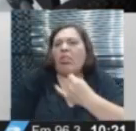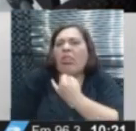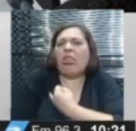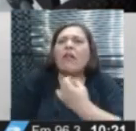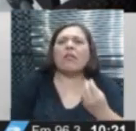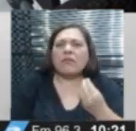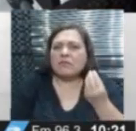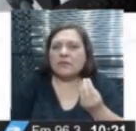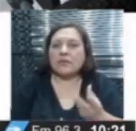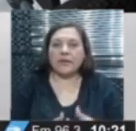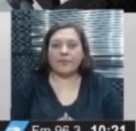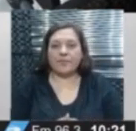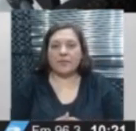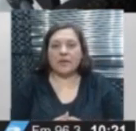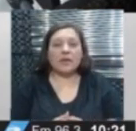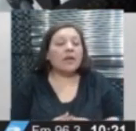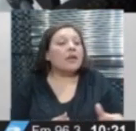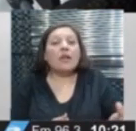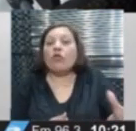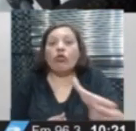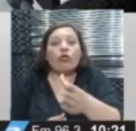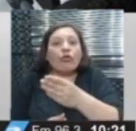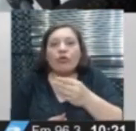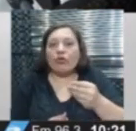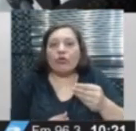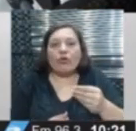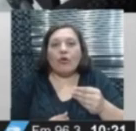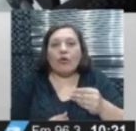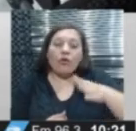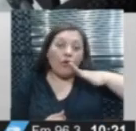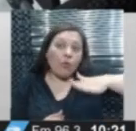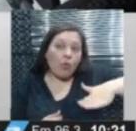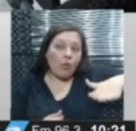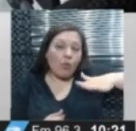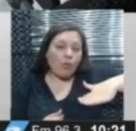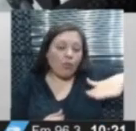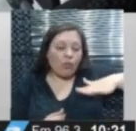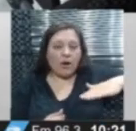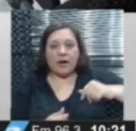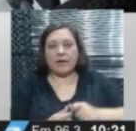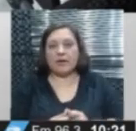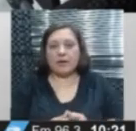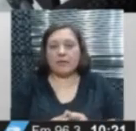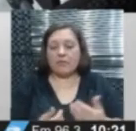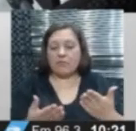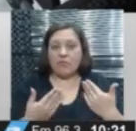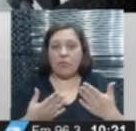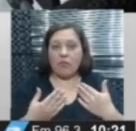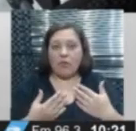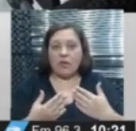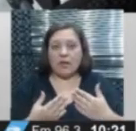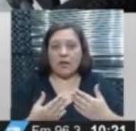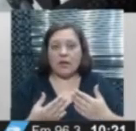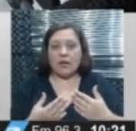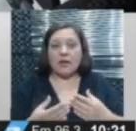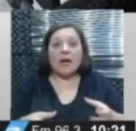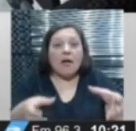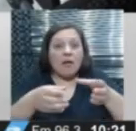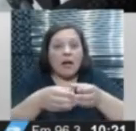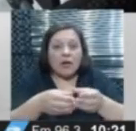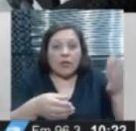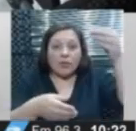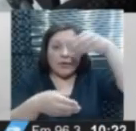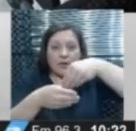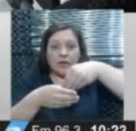porque el panafricanismo eh en el en el panafricanismo eh No existe eh digamos la